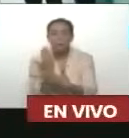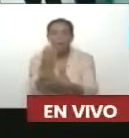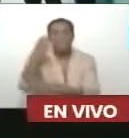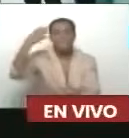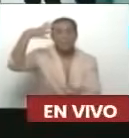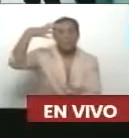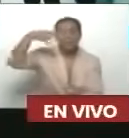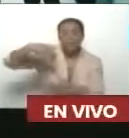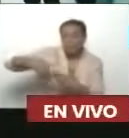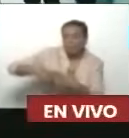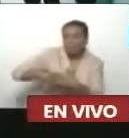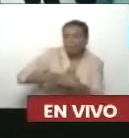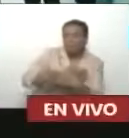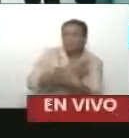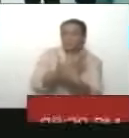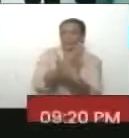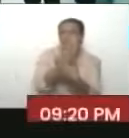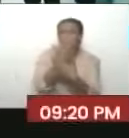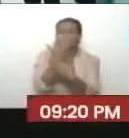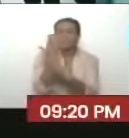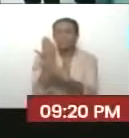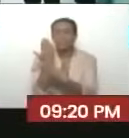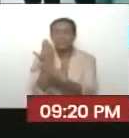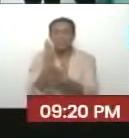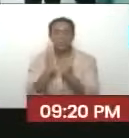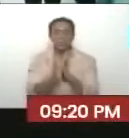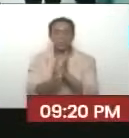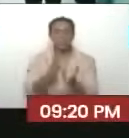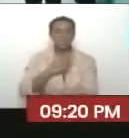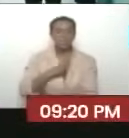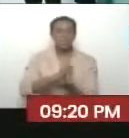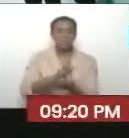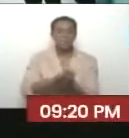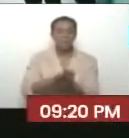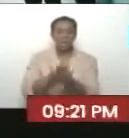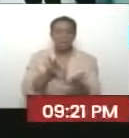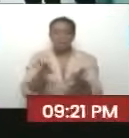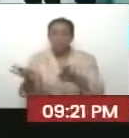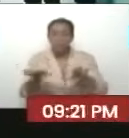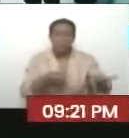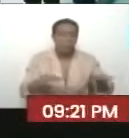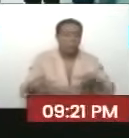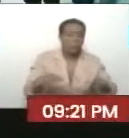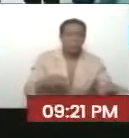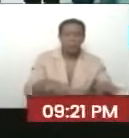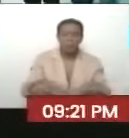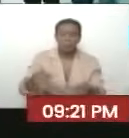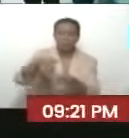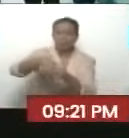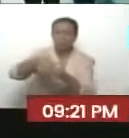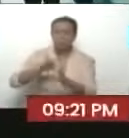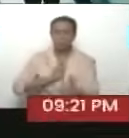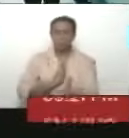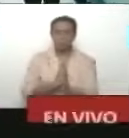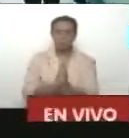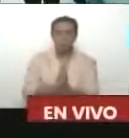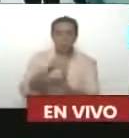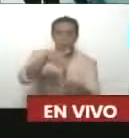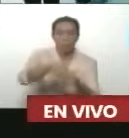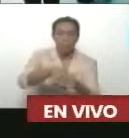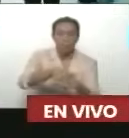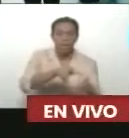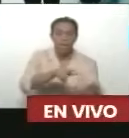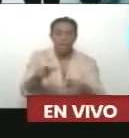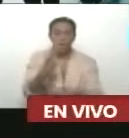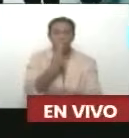bendito amanecer, todos a salir a los centros de votación para cumplir este juramento con